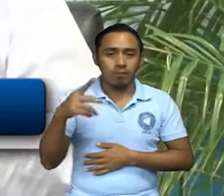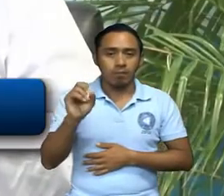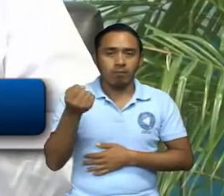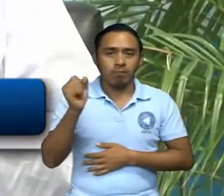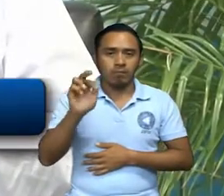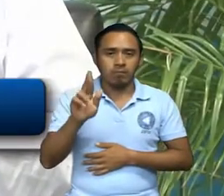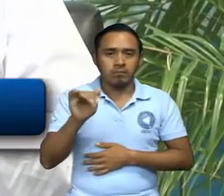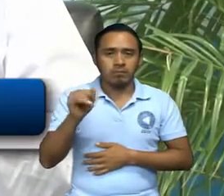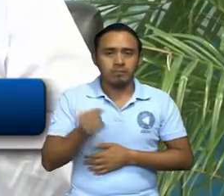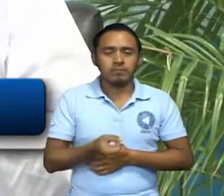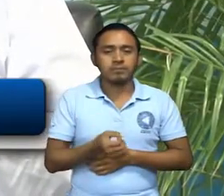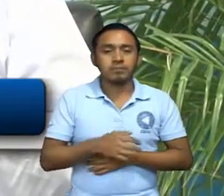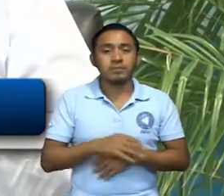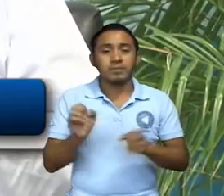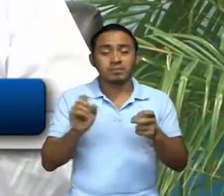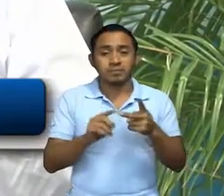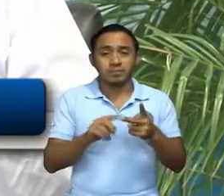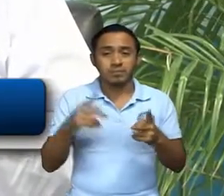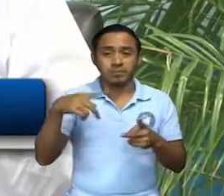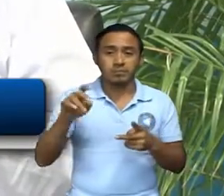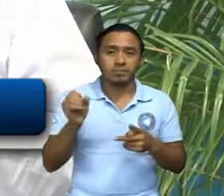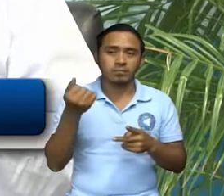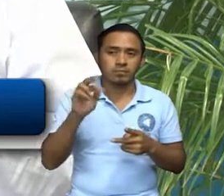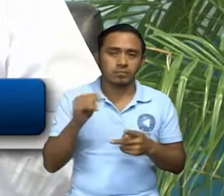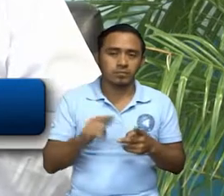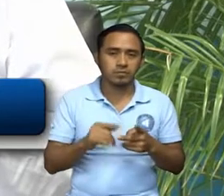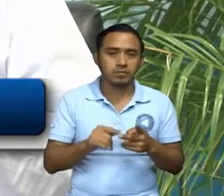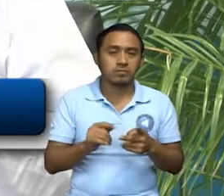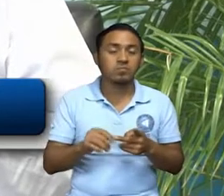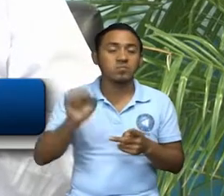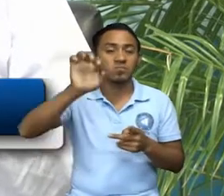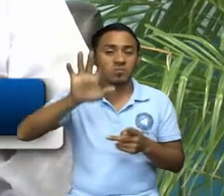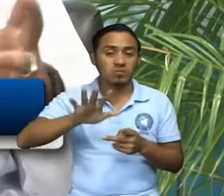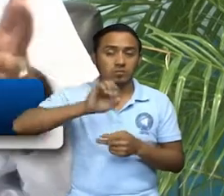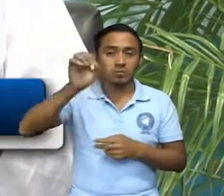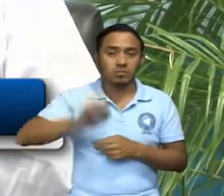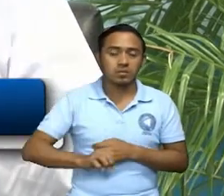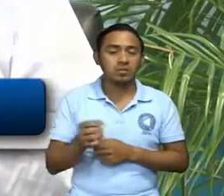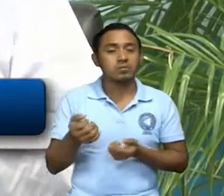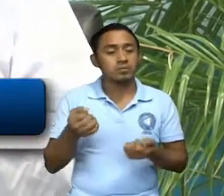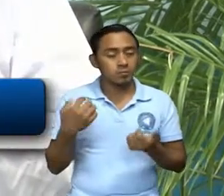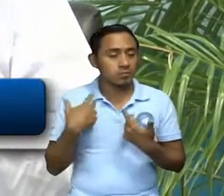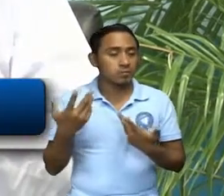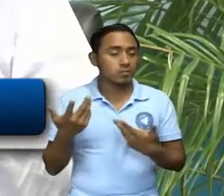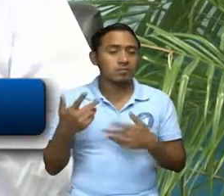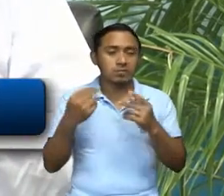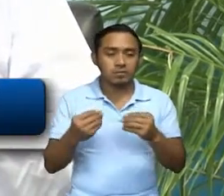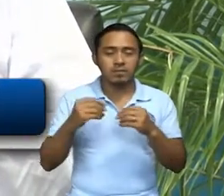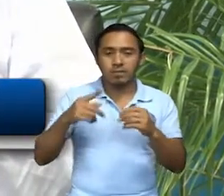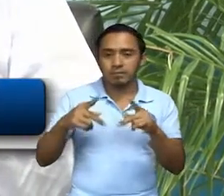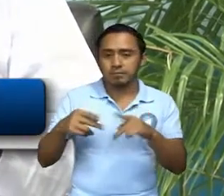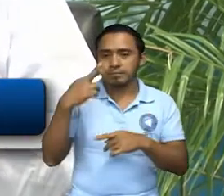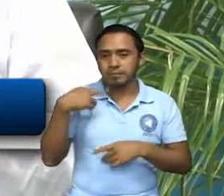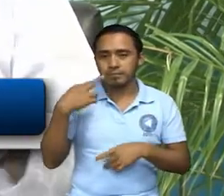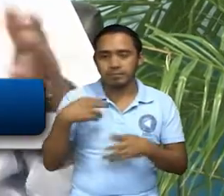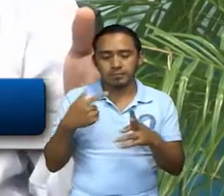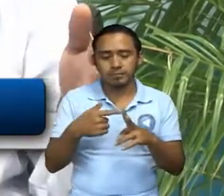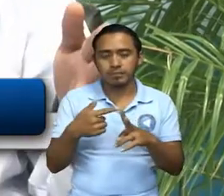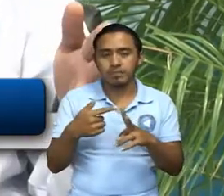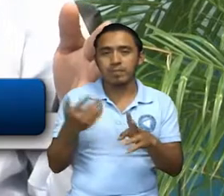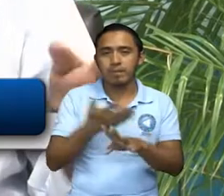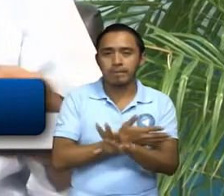es el 5% del total de los sangrados habidos, que pueden haber, pues, 5%. Y el sangrado anterior es mucho